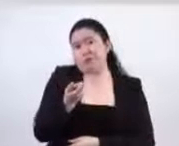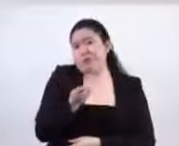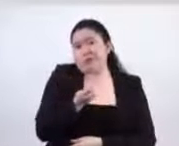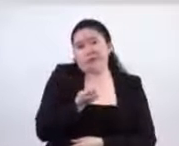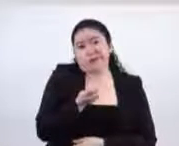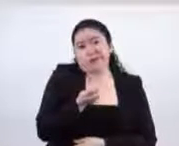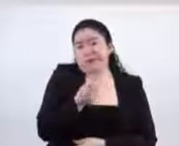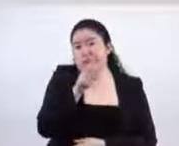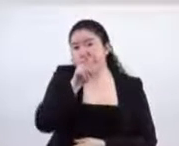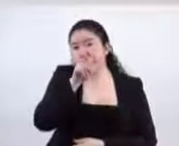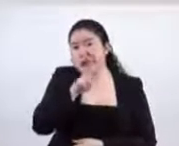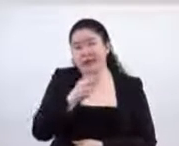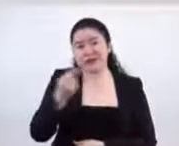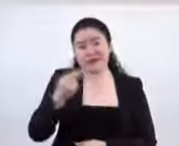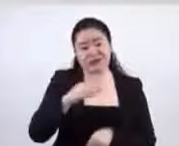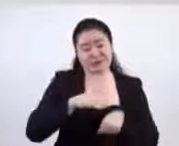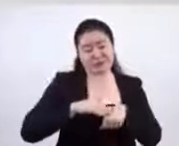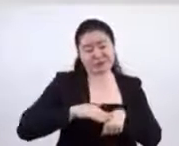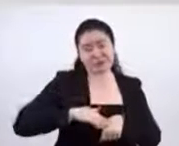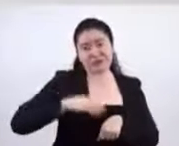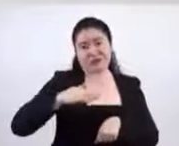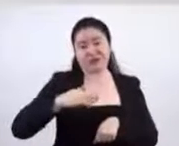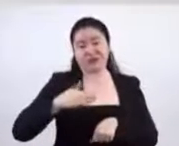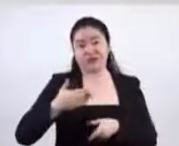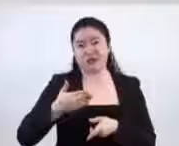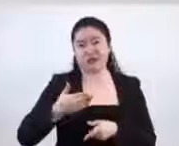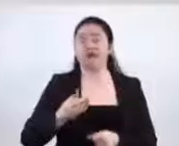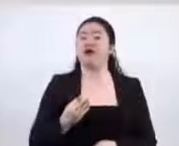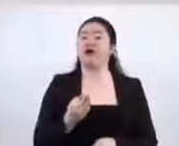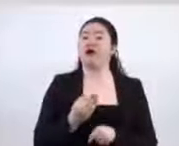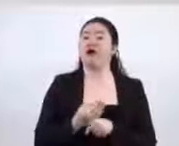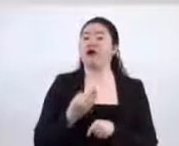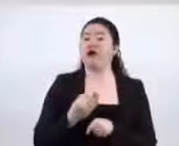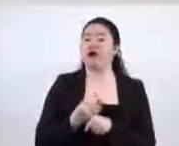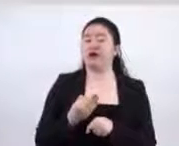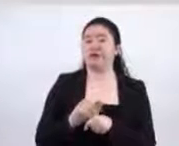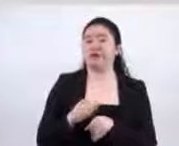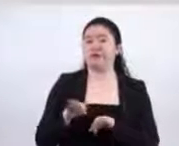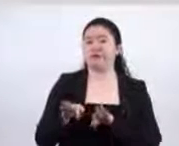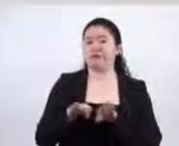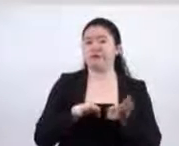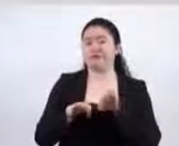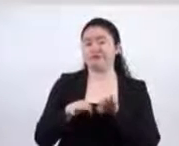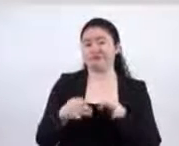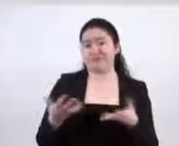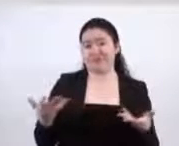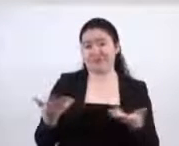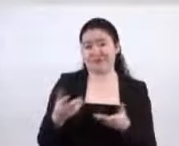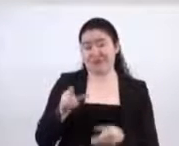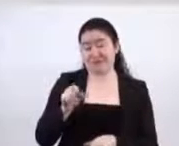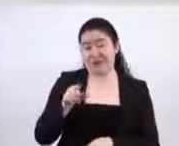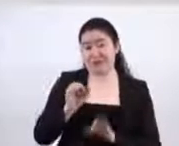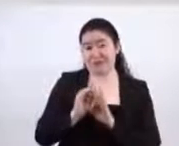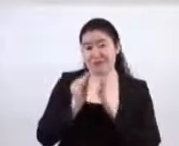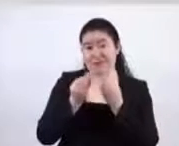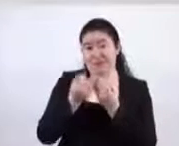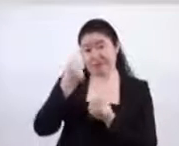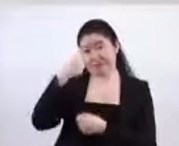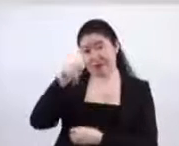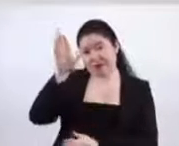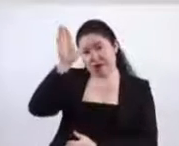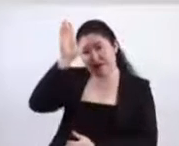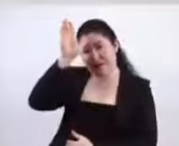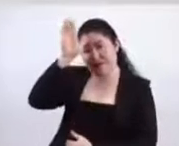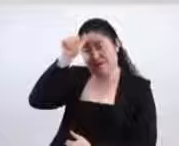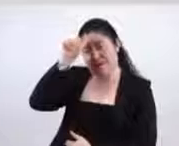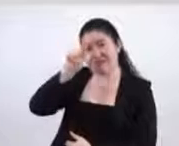tenía que elevarse, y hasta el momento el trabajo que se ha logrado en este proceso de conciliación